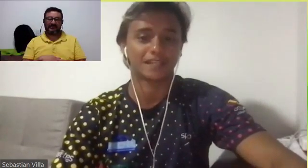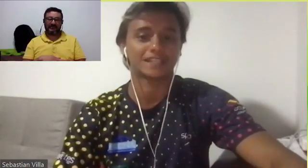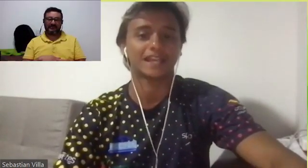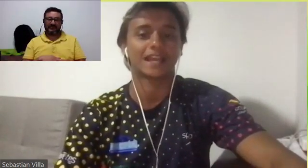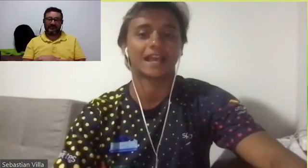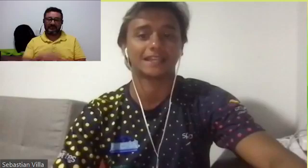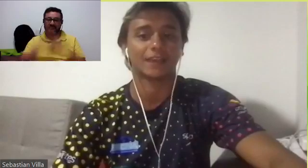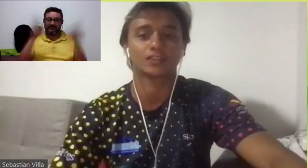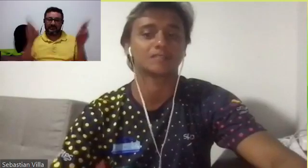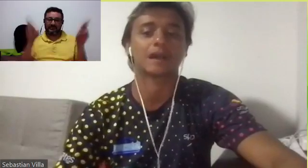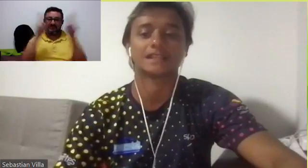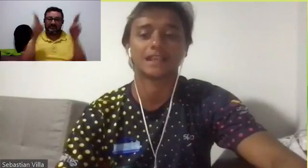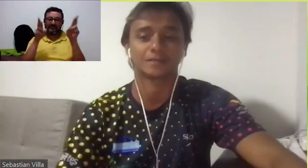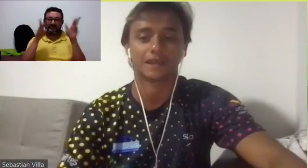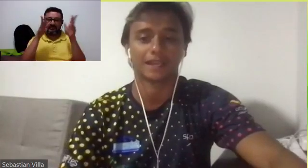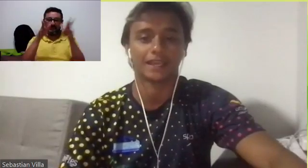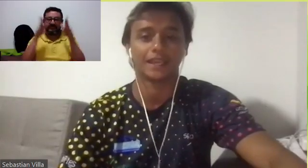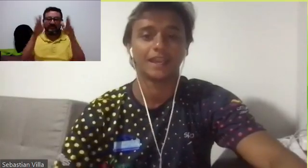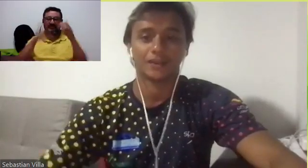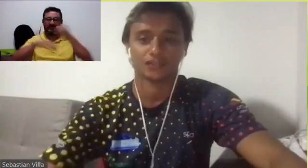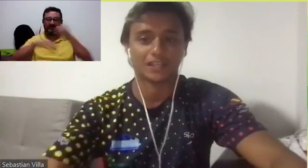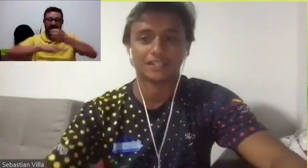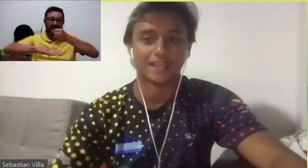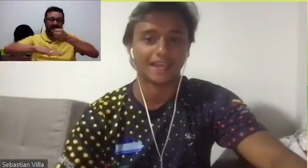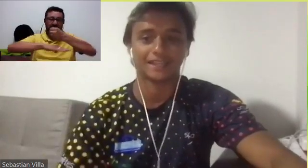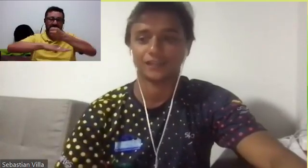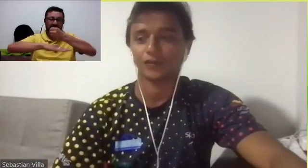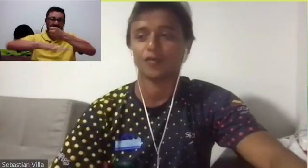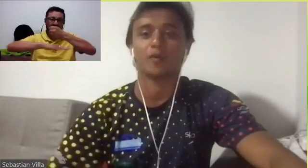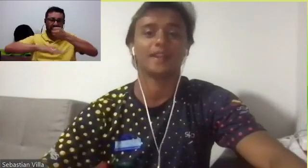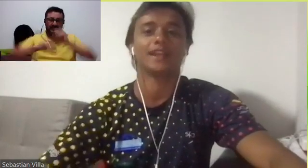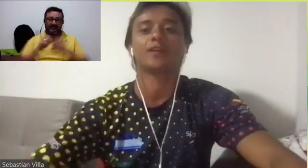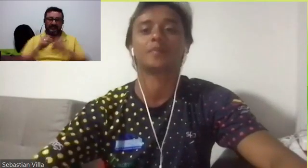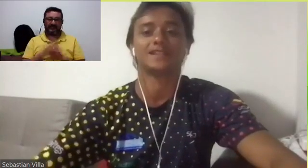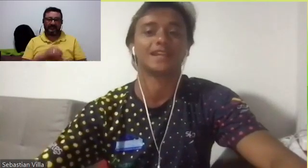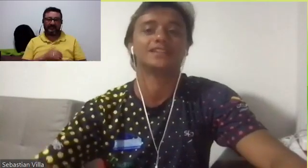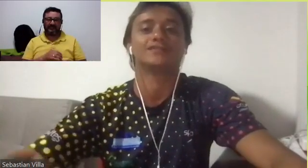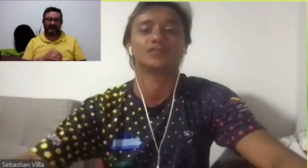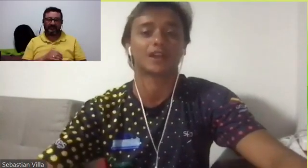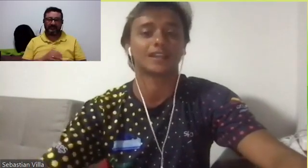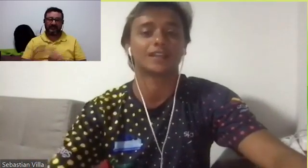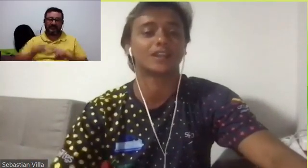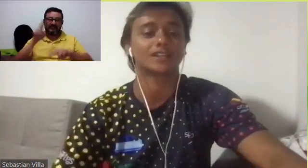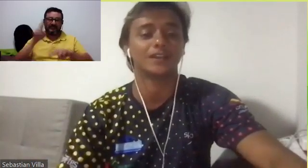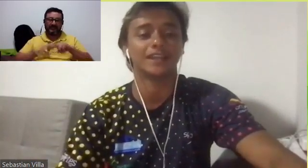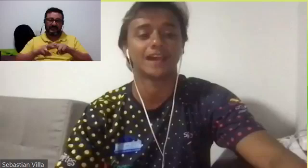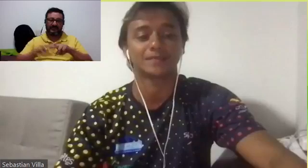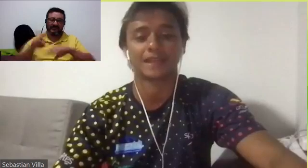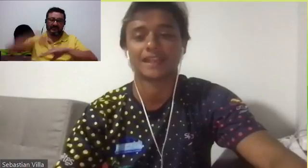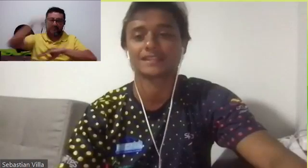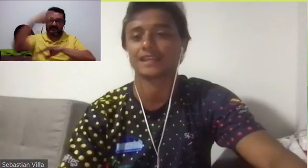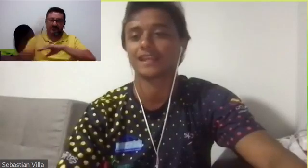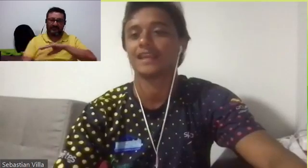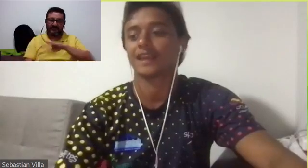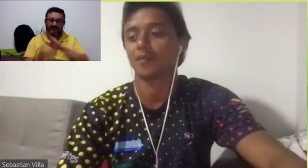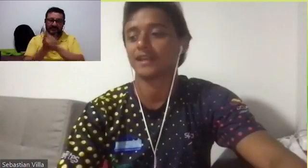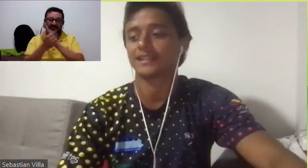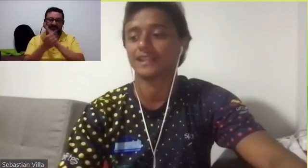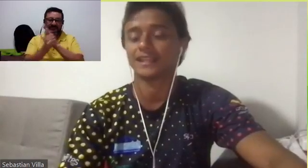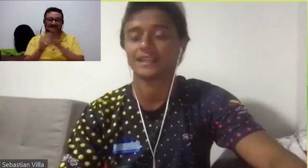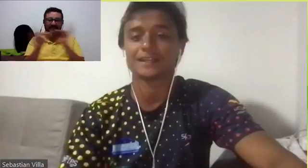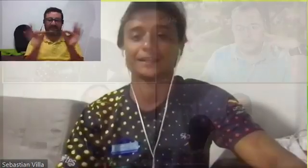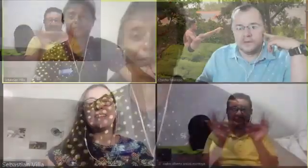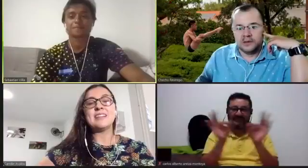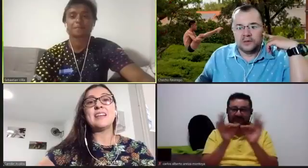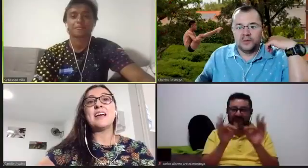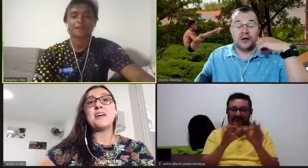para enseñarle a la gente cosas básicas para que no se accidenten o puedan ir a una piscina y disfrutar de algunas habilidades pequeñas que puedan